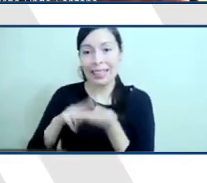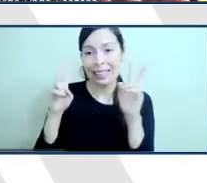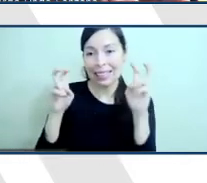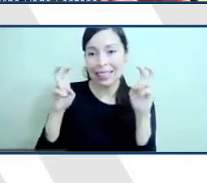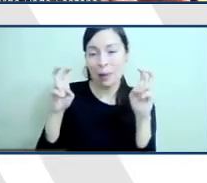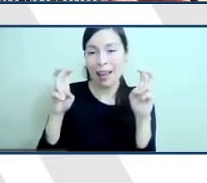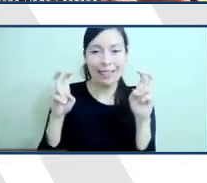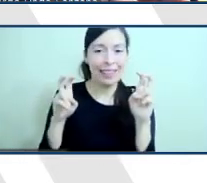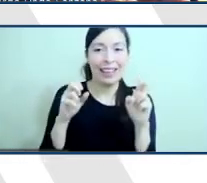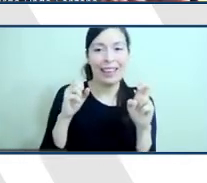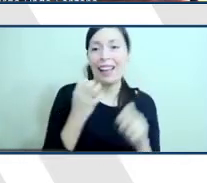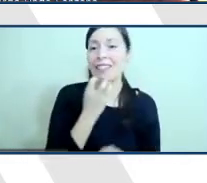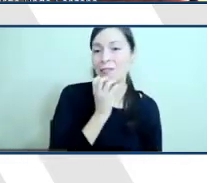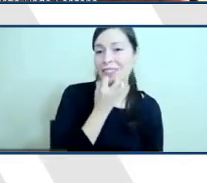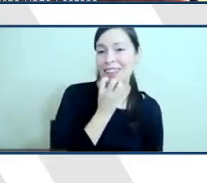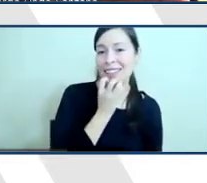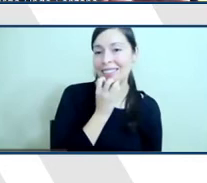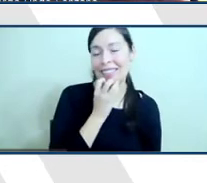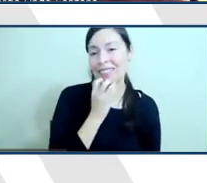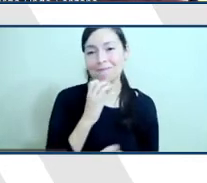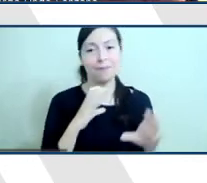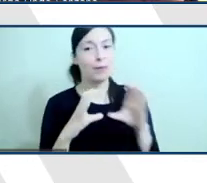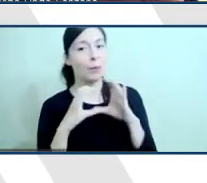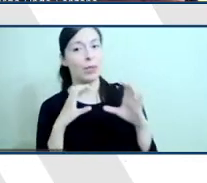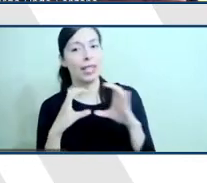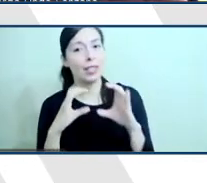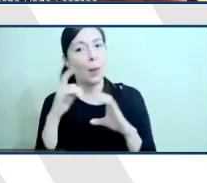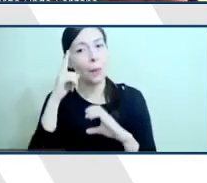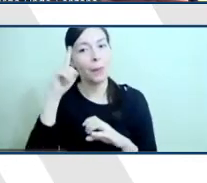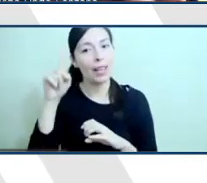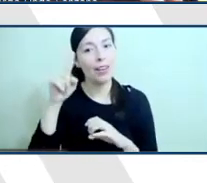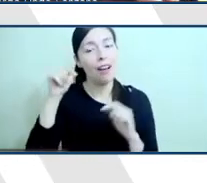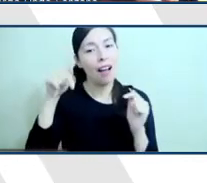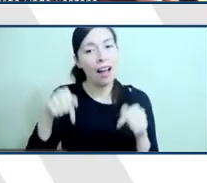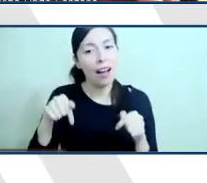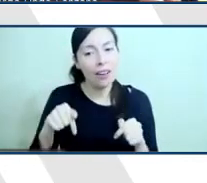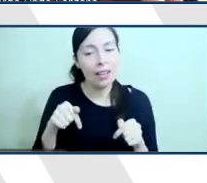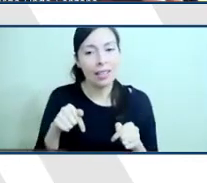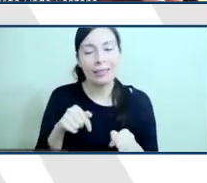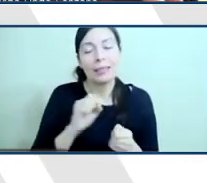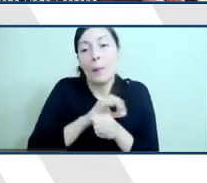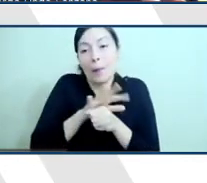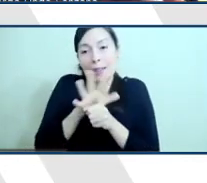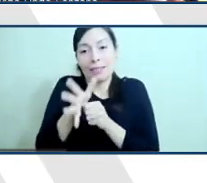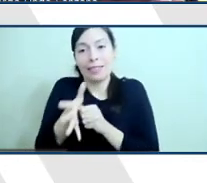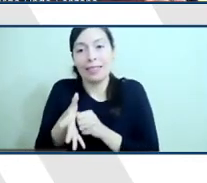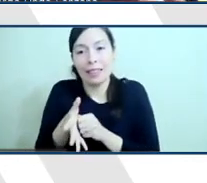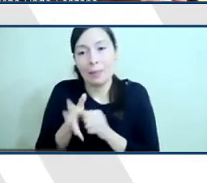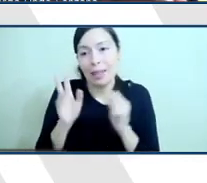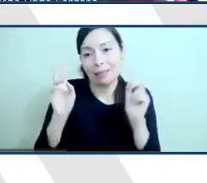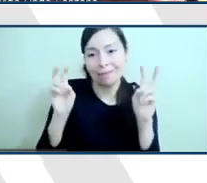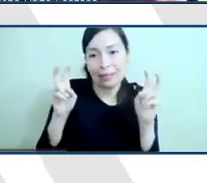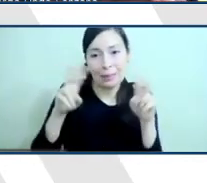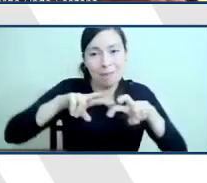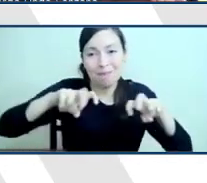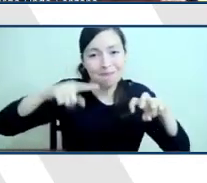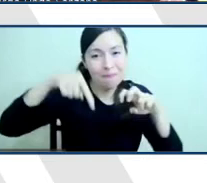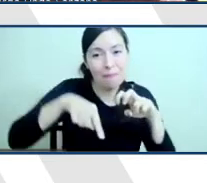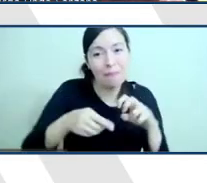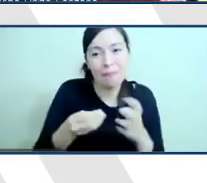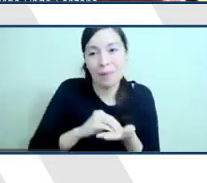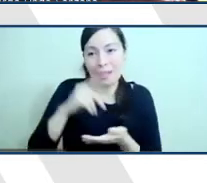1957, pero en tiempos de pandemia veo que va a ser muy difícil que progresemos más allá de este punto. Sin embargo, acá